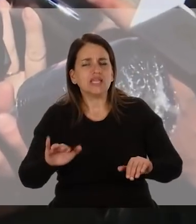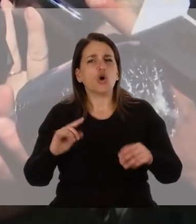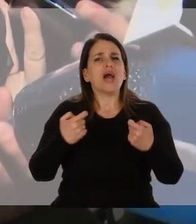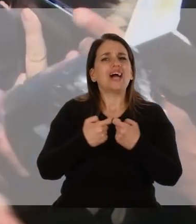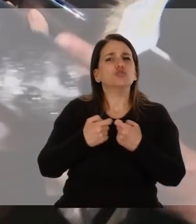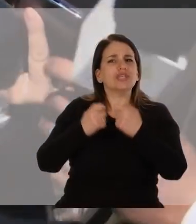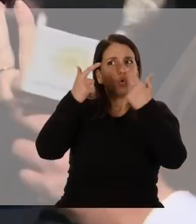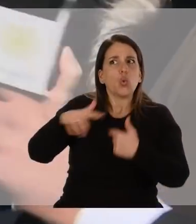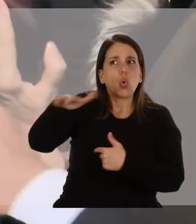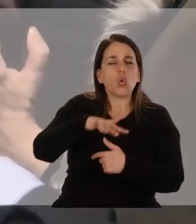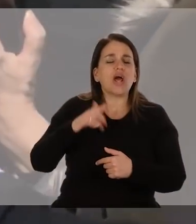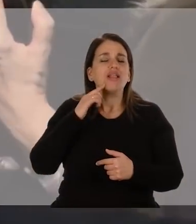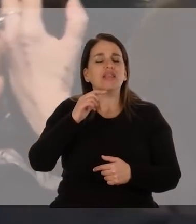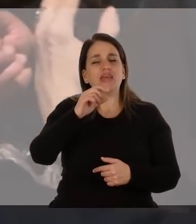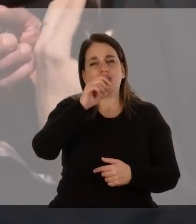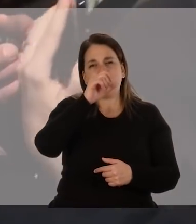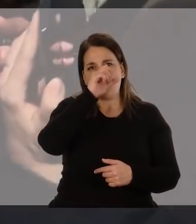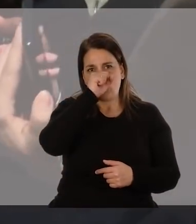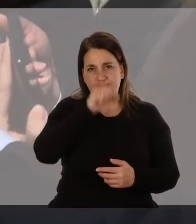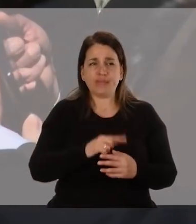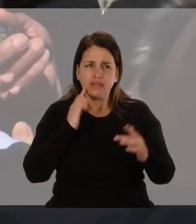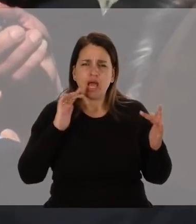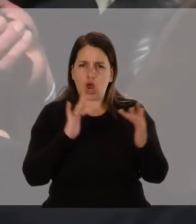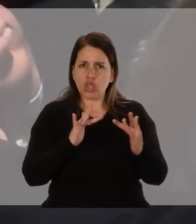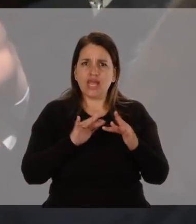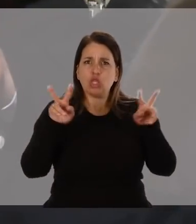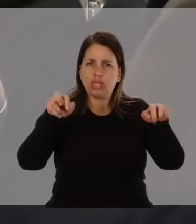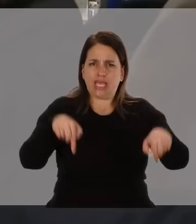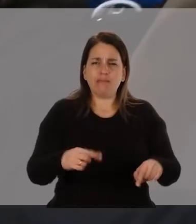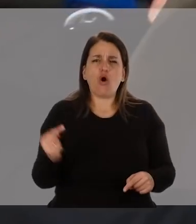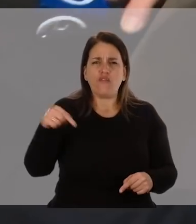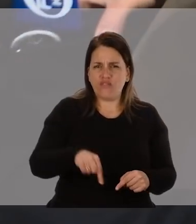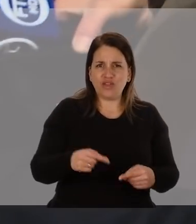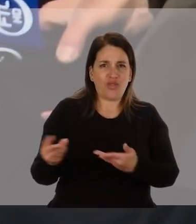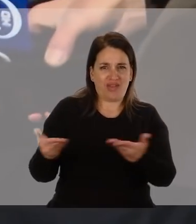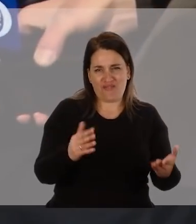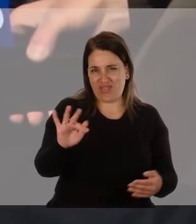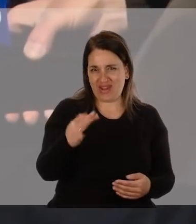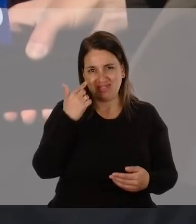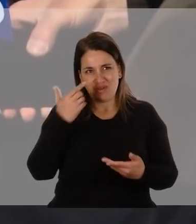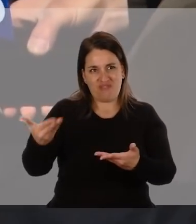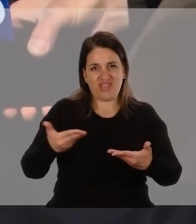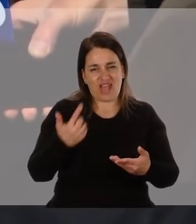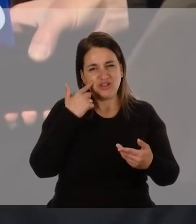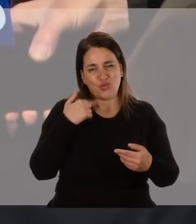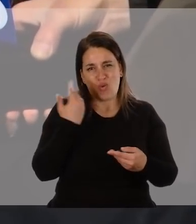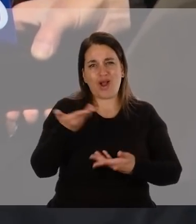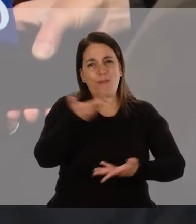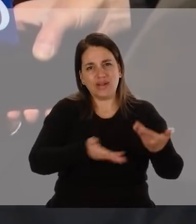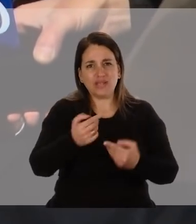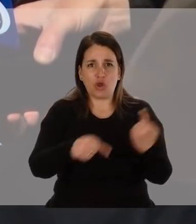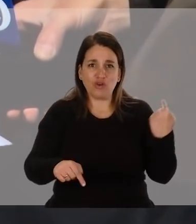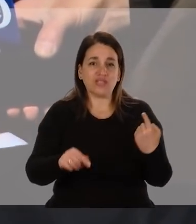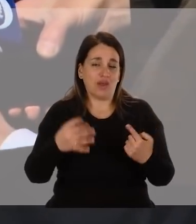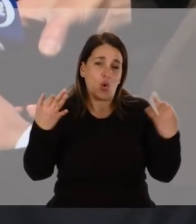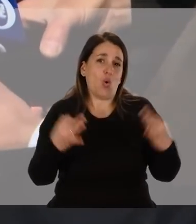de la Asociación Rural de Florida? Estoy en contacto con el tema, me falta profundizar más. Hoy vino la gente de la Asociación a invitarme a compartir